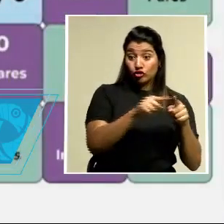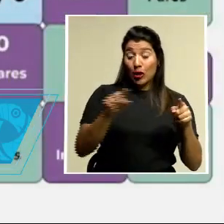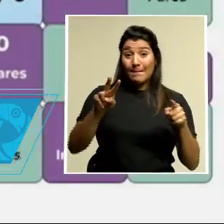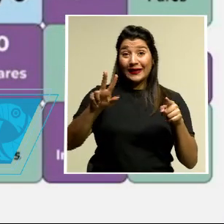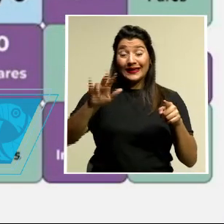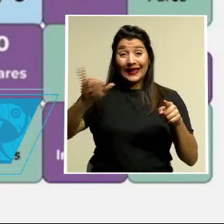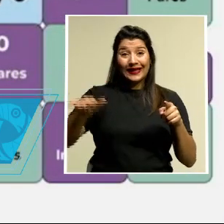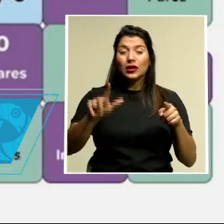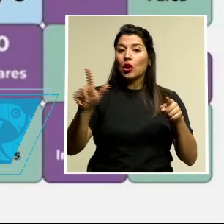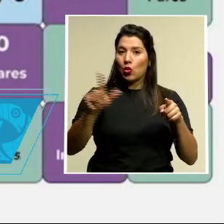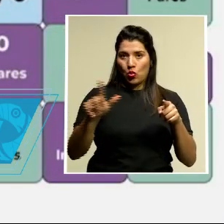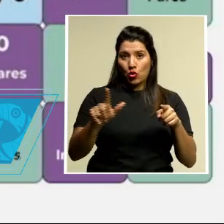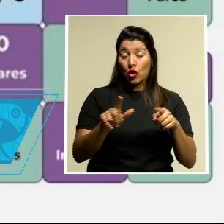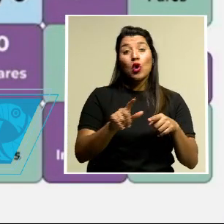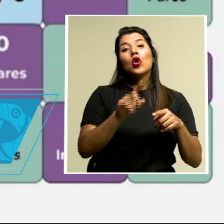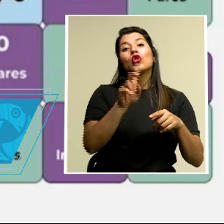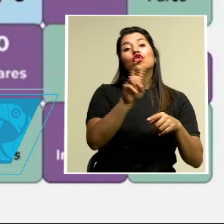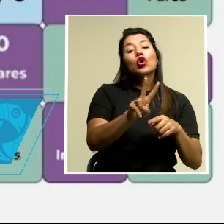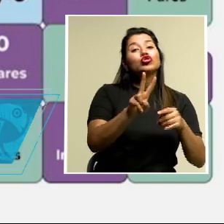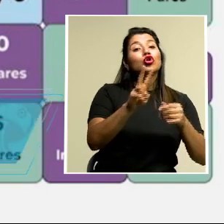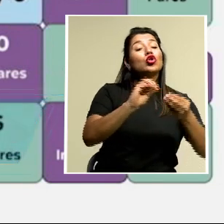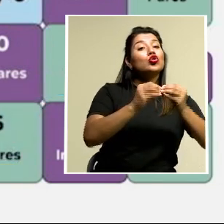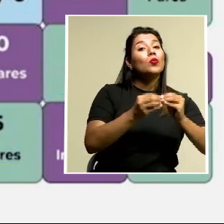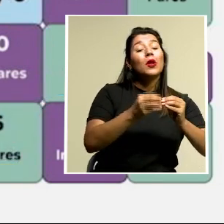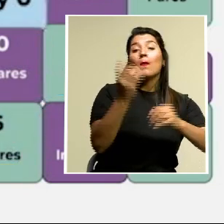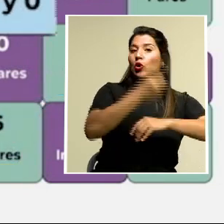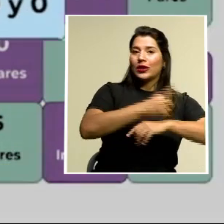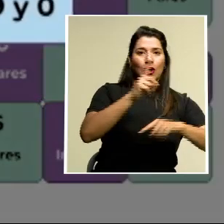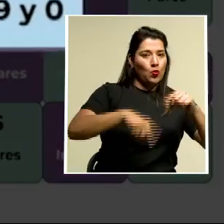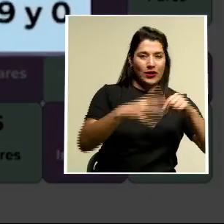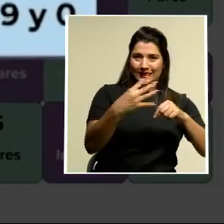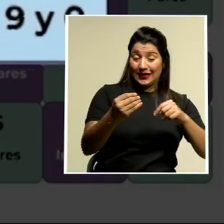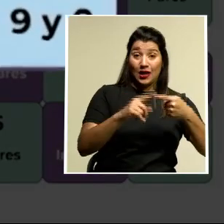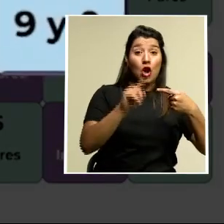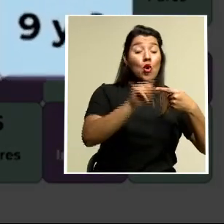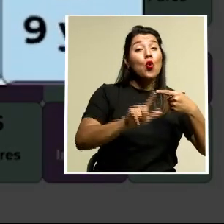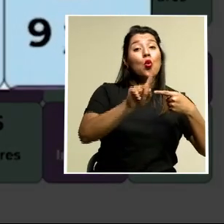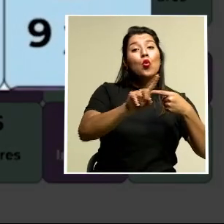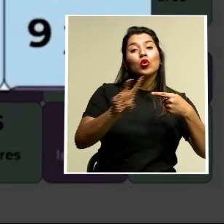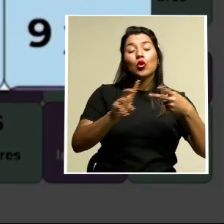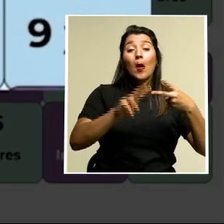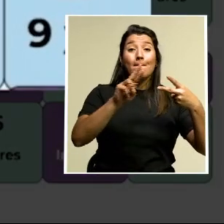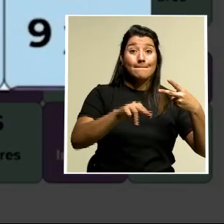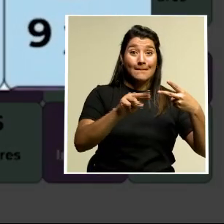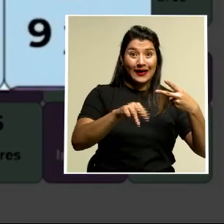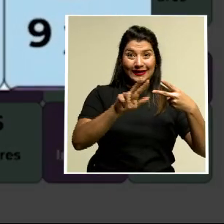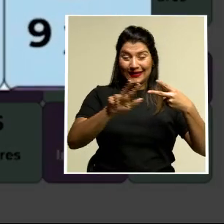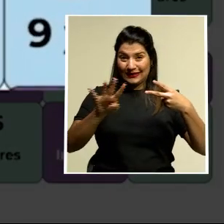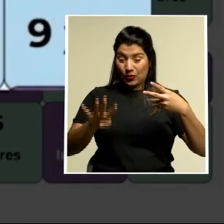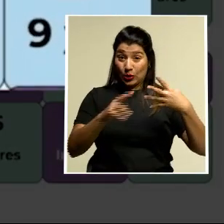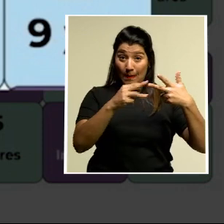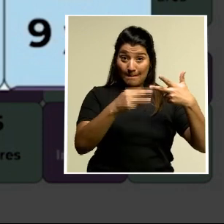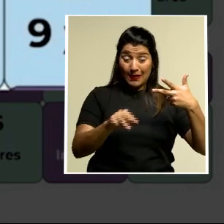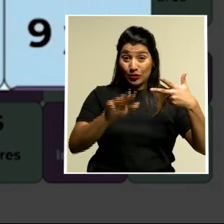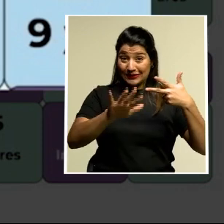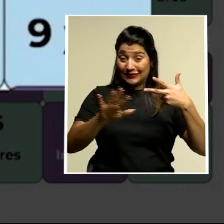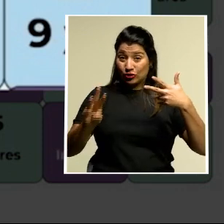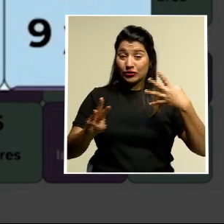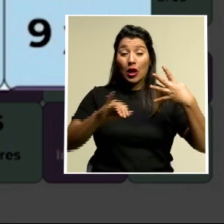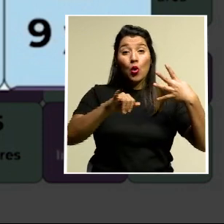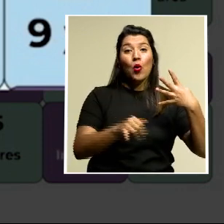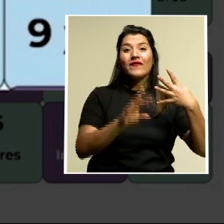no circularán 2 placas por día, salvo la lista de excepciones. Lunes 1 y 2, martes 3 y 4, miércoles 5 y 6,